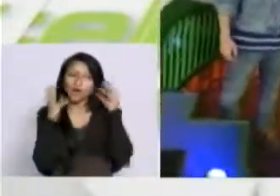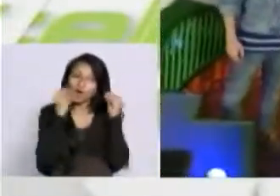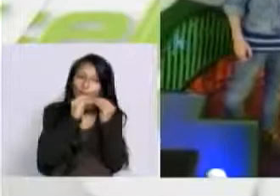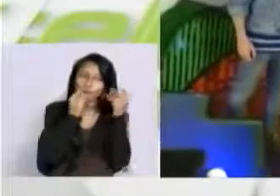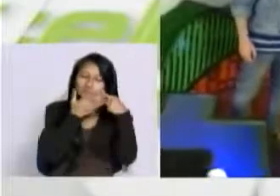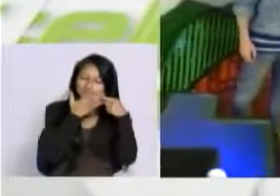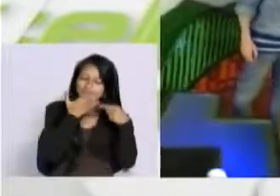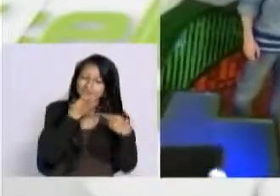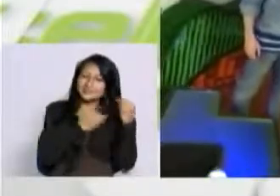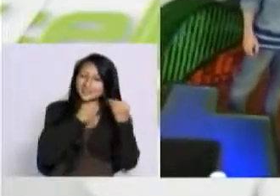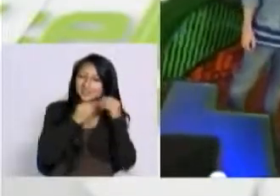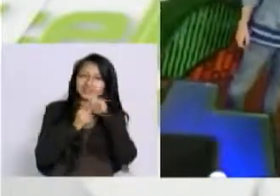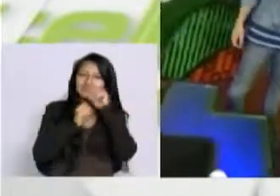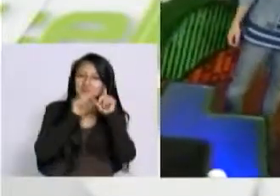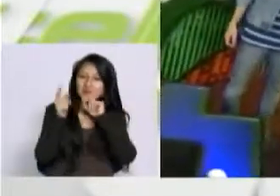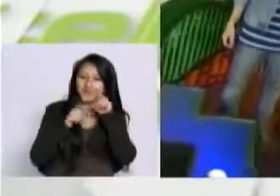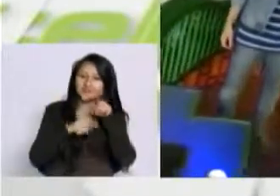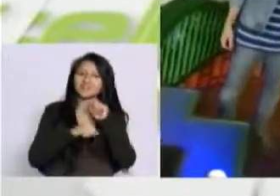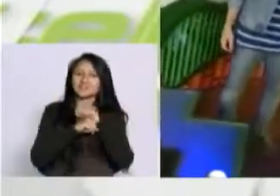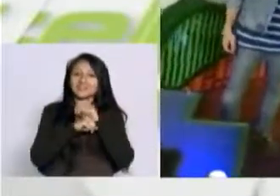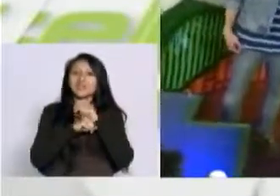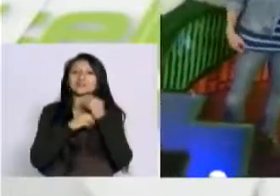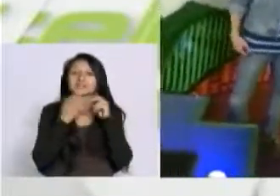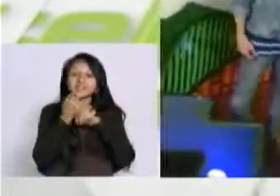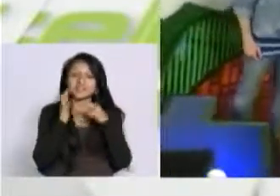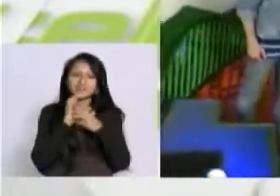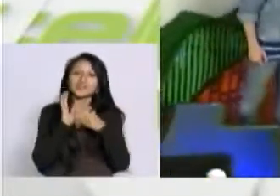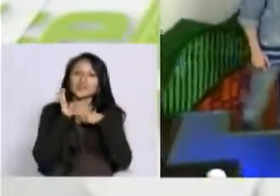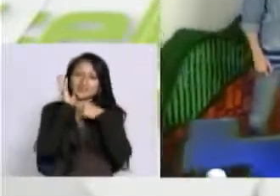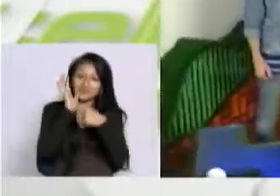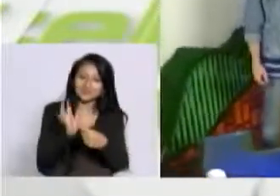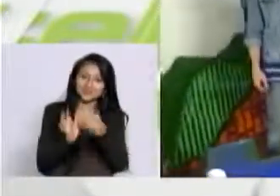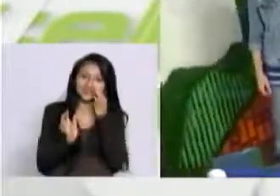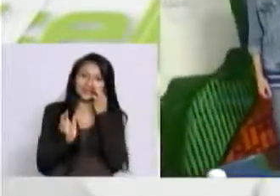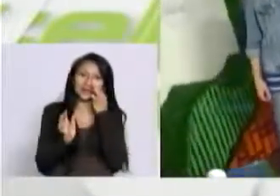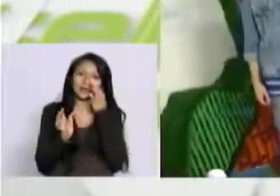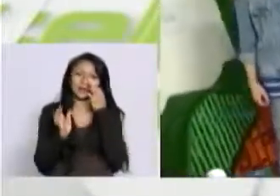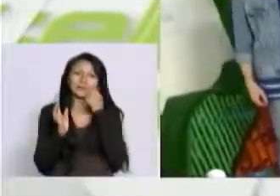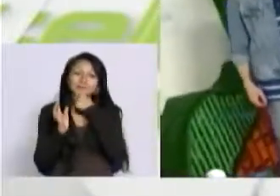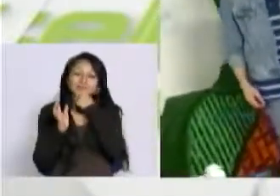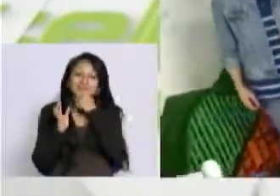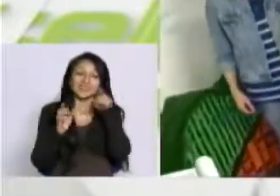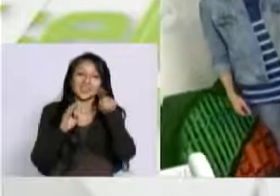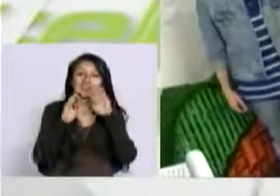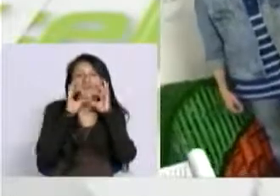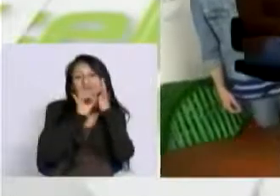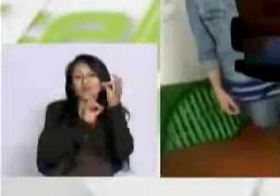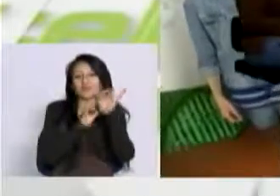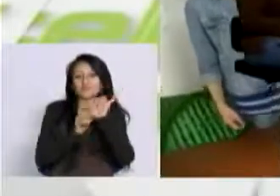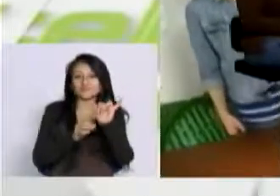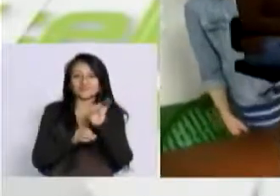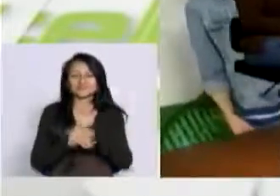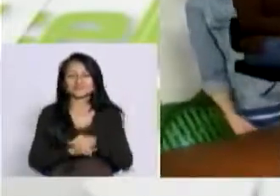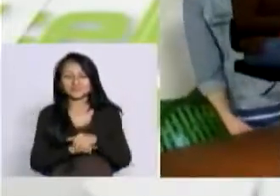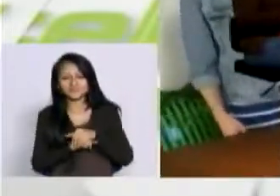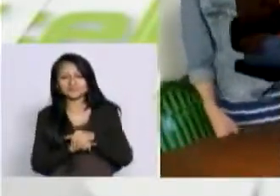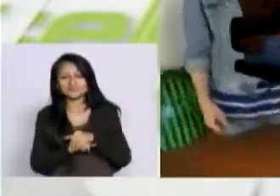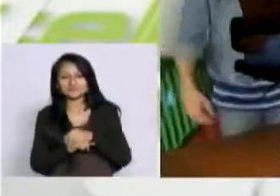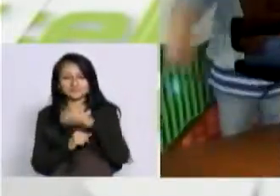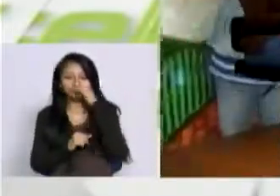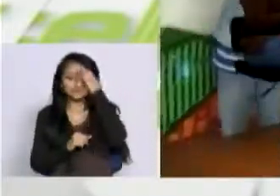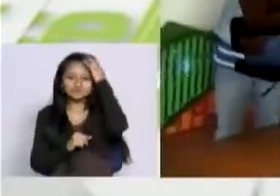usted pueda ser el reportero digital, pueda ser el presentador de Hashtag oficial desde su municipio. Sabemos que el